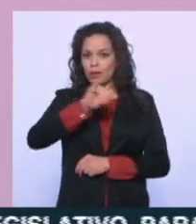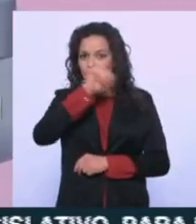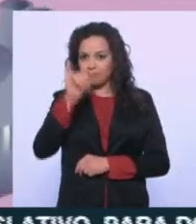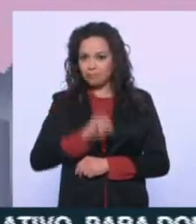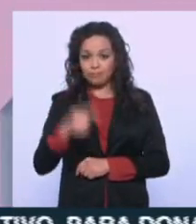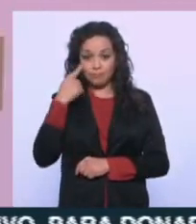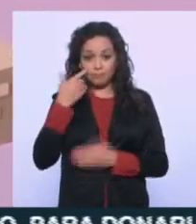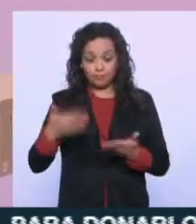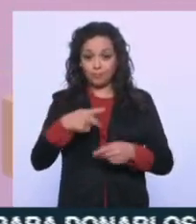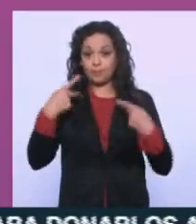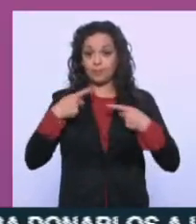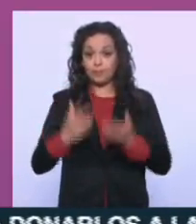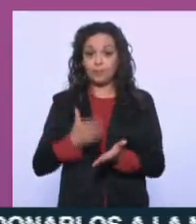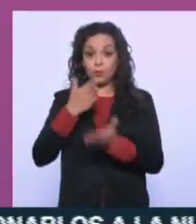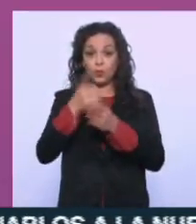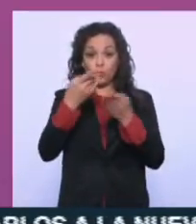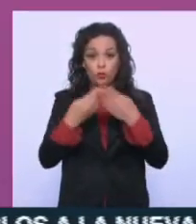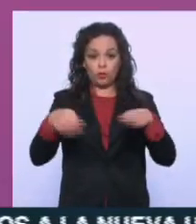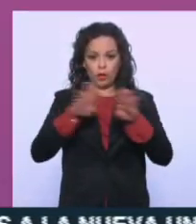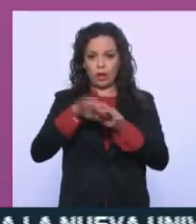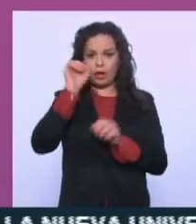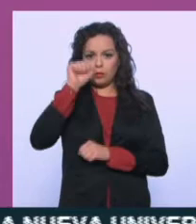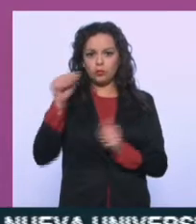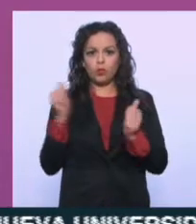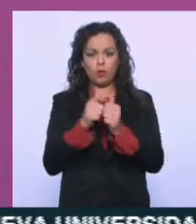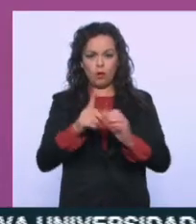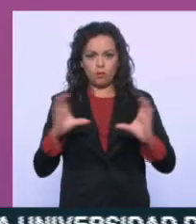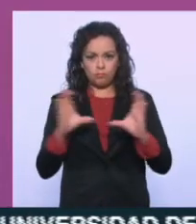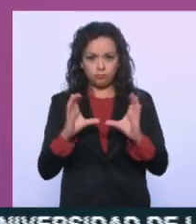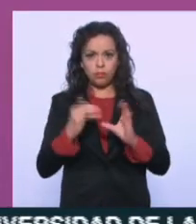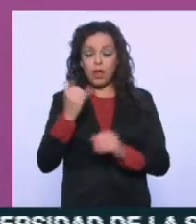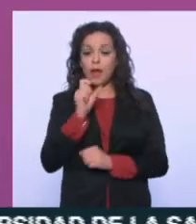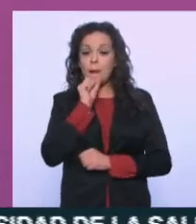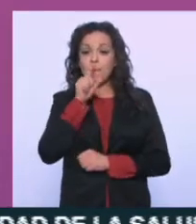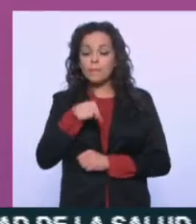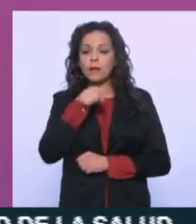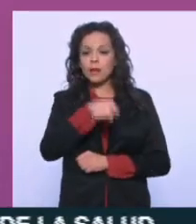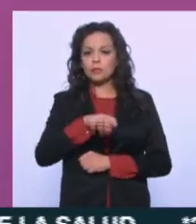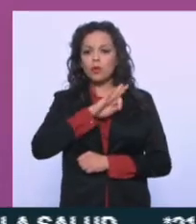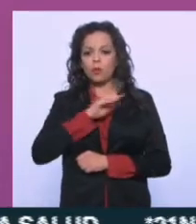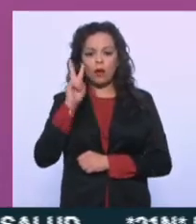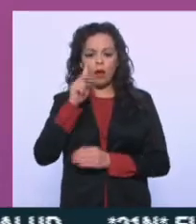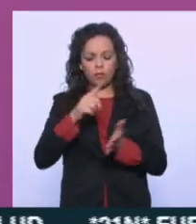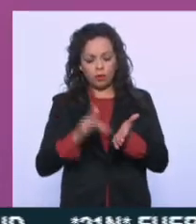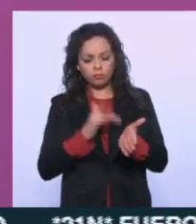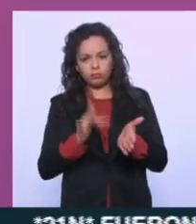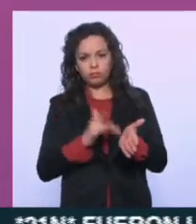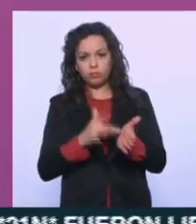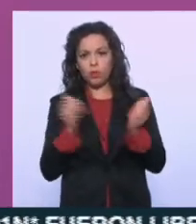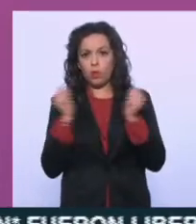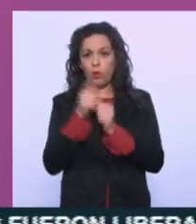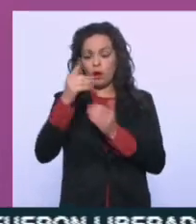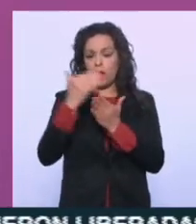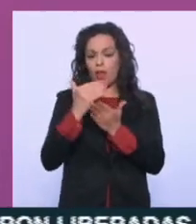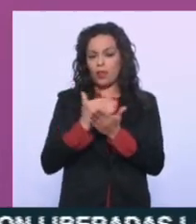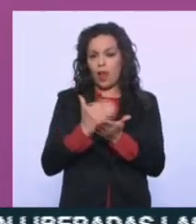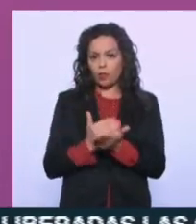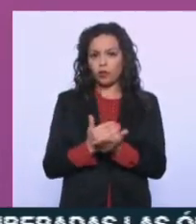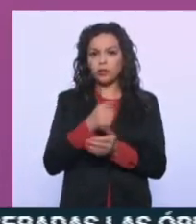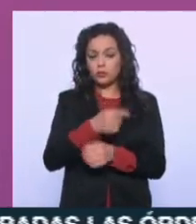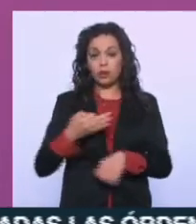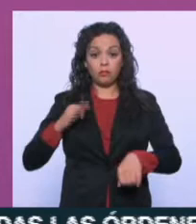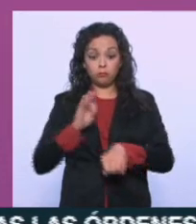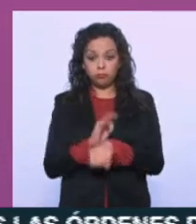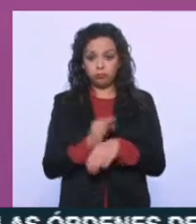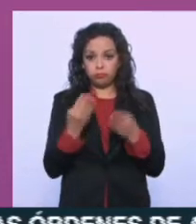ante la puerta de tu casa con esta identificación, también lo harán con un dispositivo que registrará tus datos y los encriptará bajo un triple nivel de protección